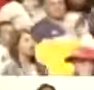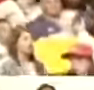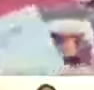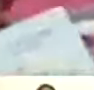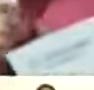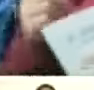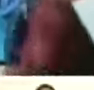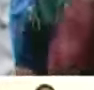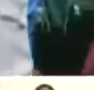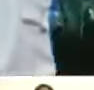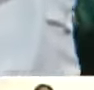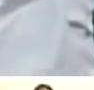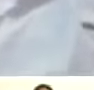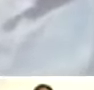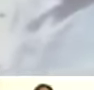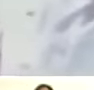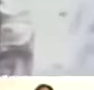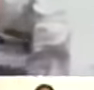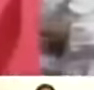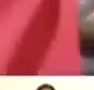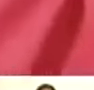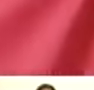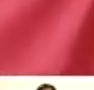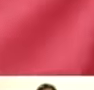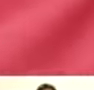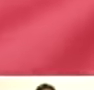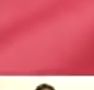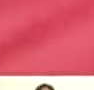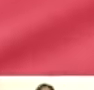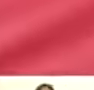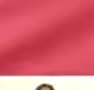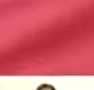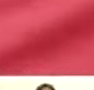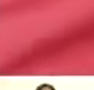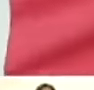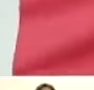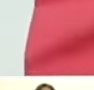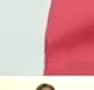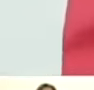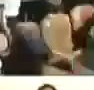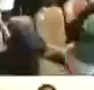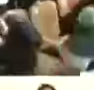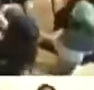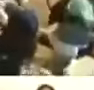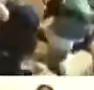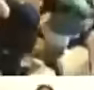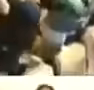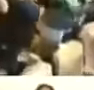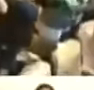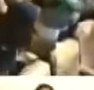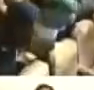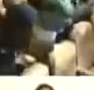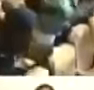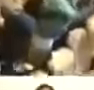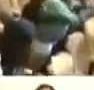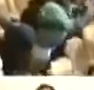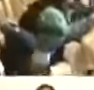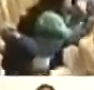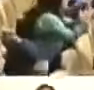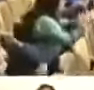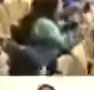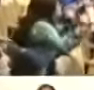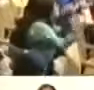diciembre masivamente en defensa del territorio de Esequibo. En los más de 15.000 centros